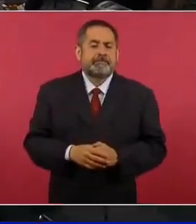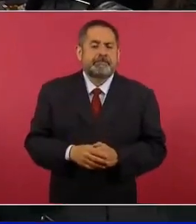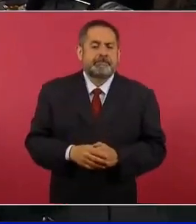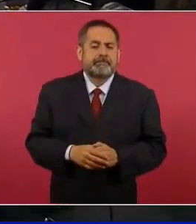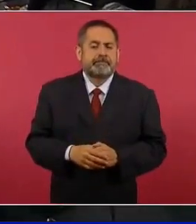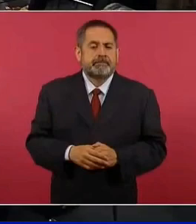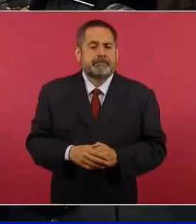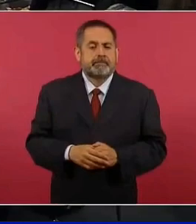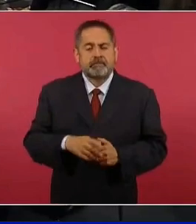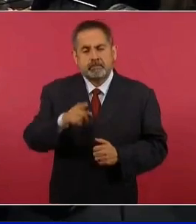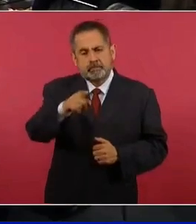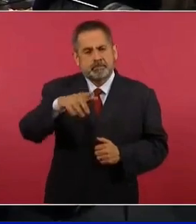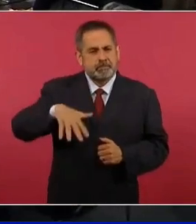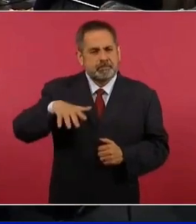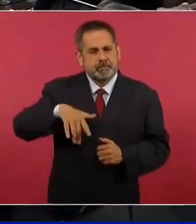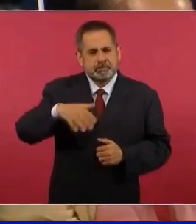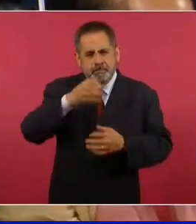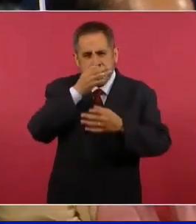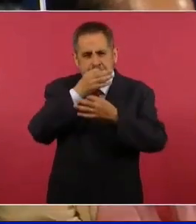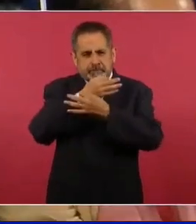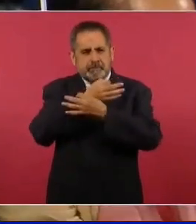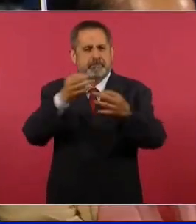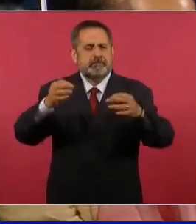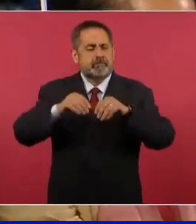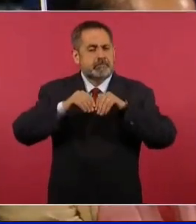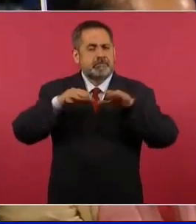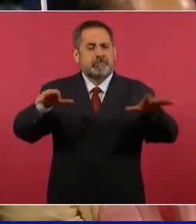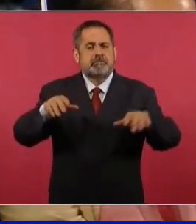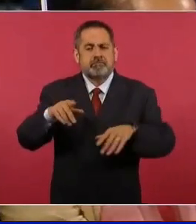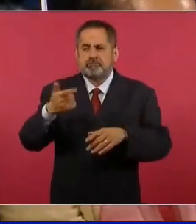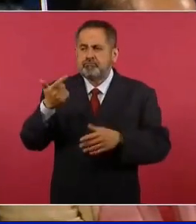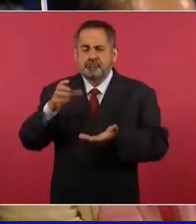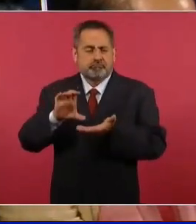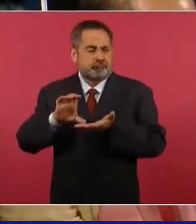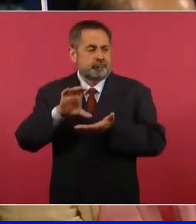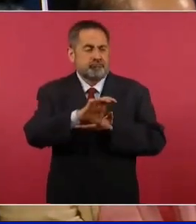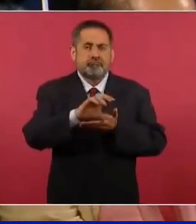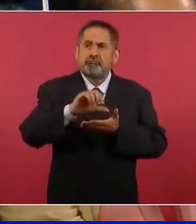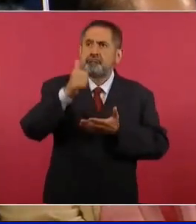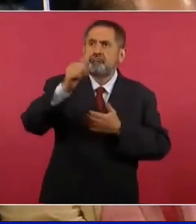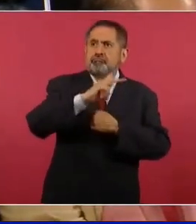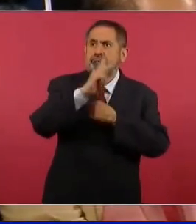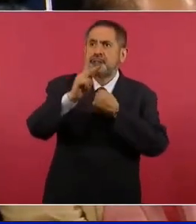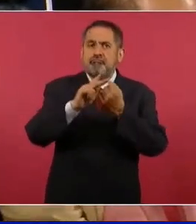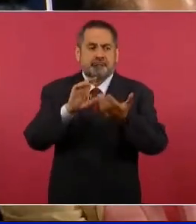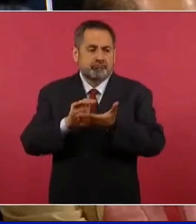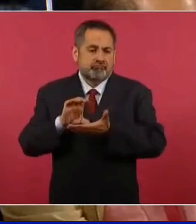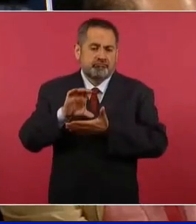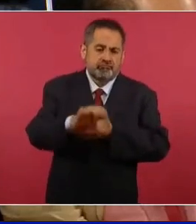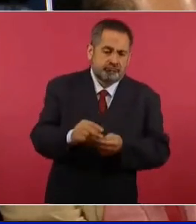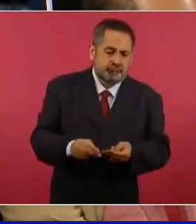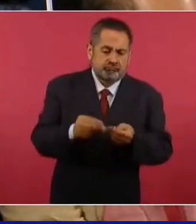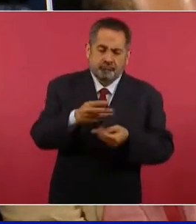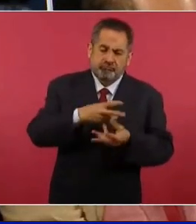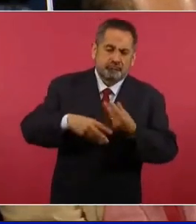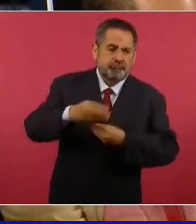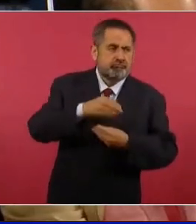Con respecto a este anuncio que nos acaba de dar de esta inversión directa, extranjera directa, de